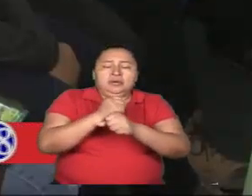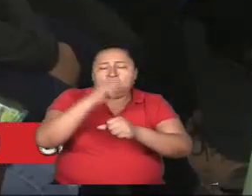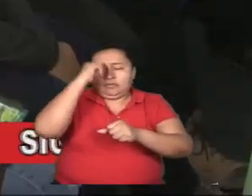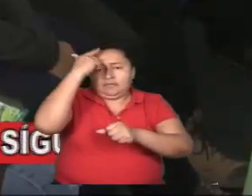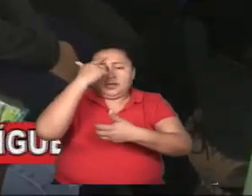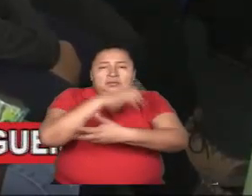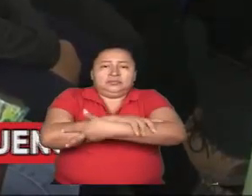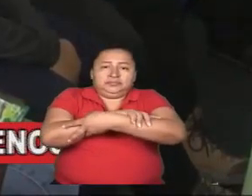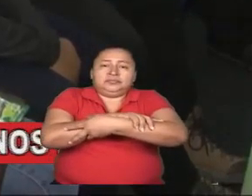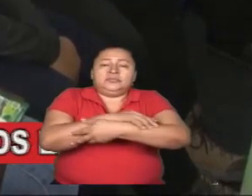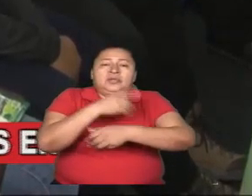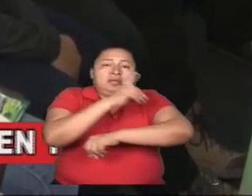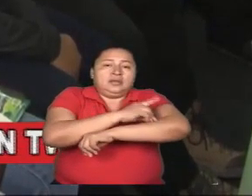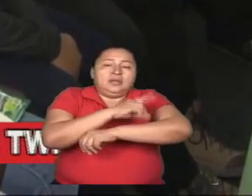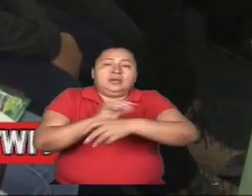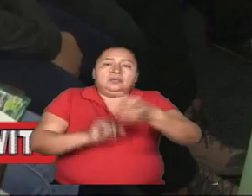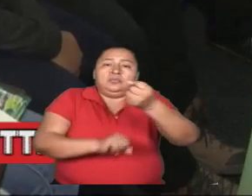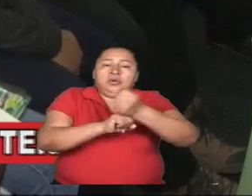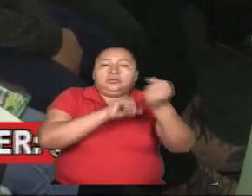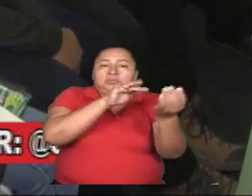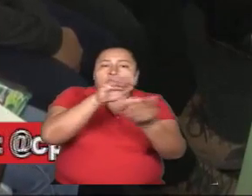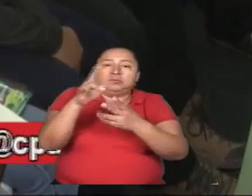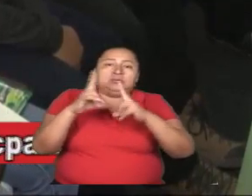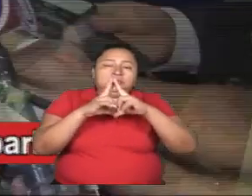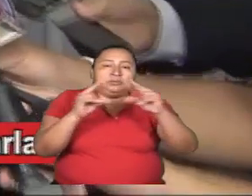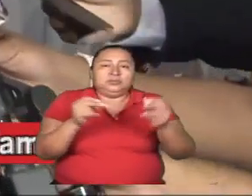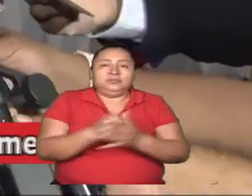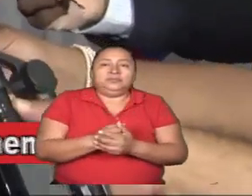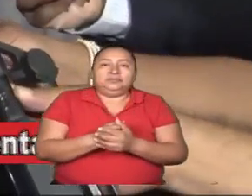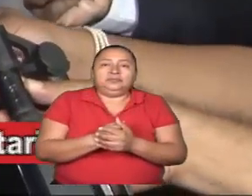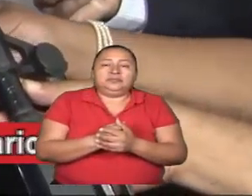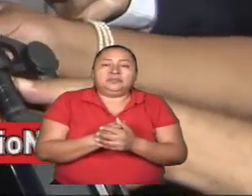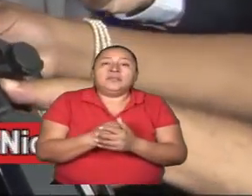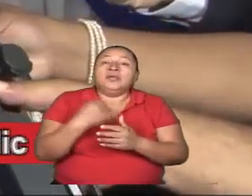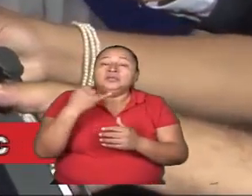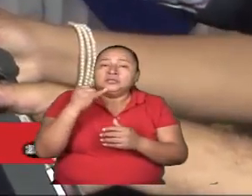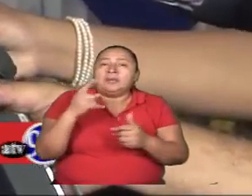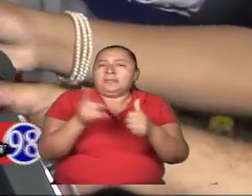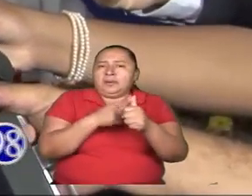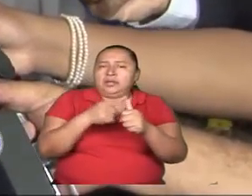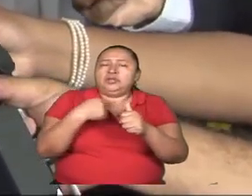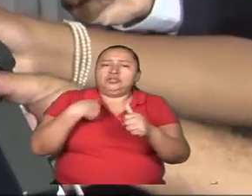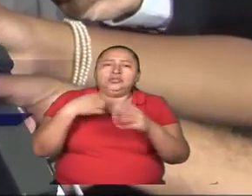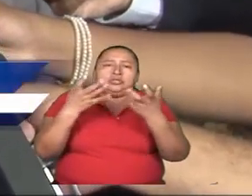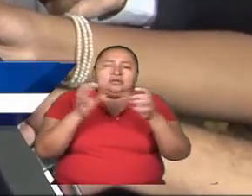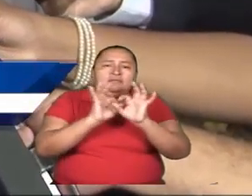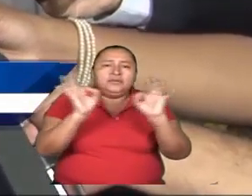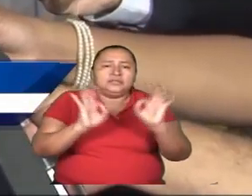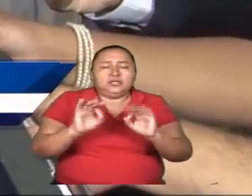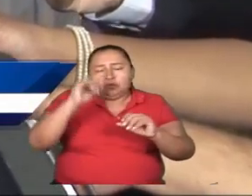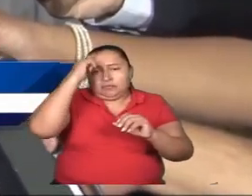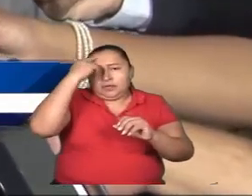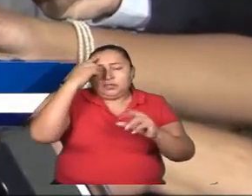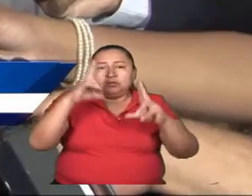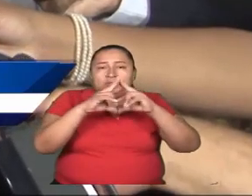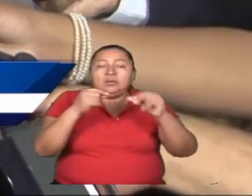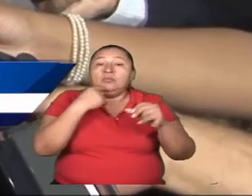presidente Daniel Ortega apoyando a los productores nicaragüenses. Sí, primero quiero felicitar al gobierno de Nicaragua de